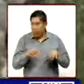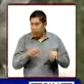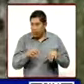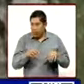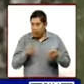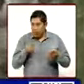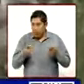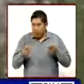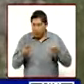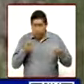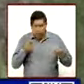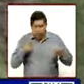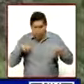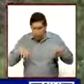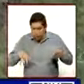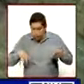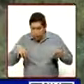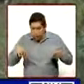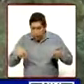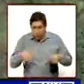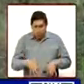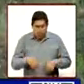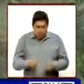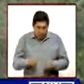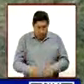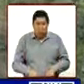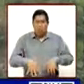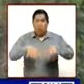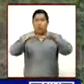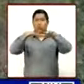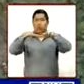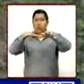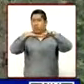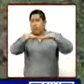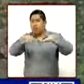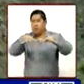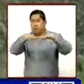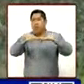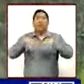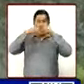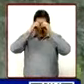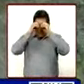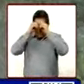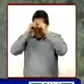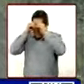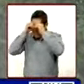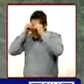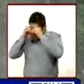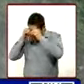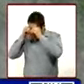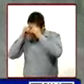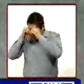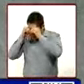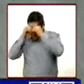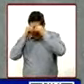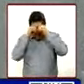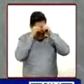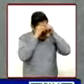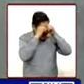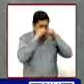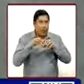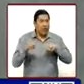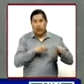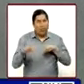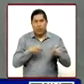Primero se hace un monitoreo aéreo con los drones del ejército, quienes pues dan indicios llamativos que se puedan tener en